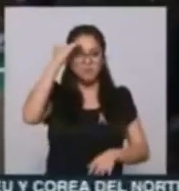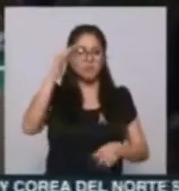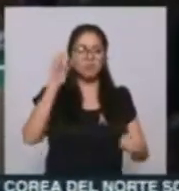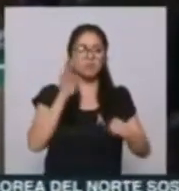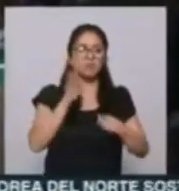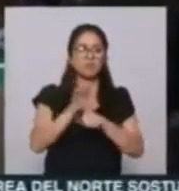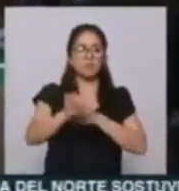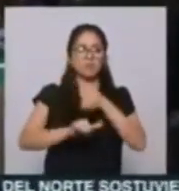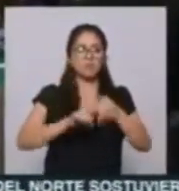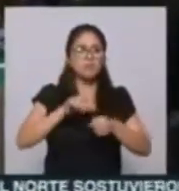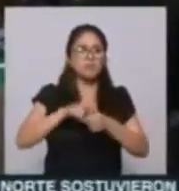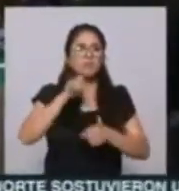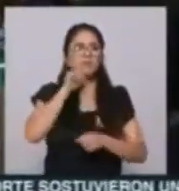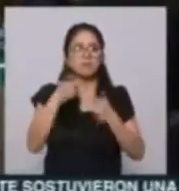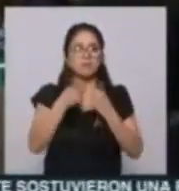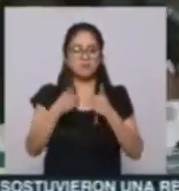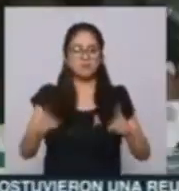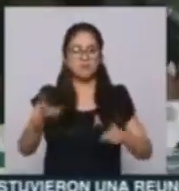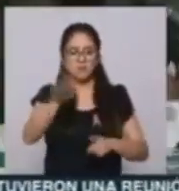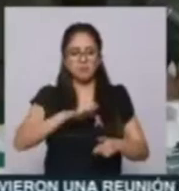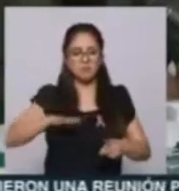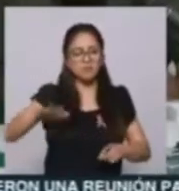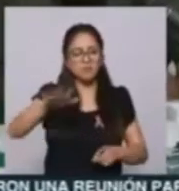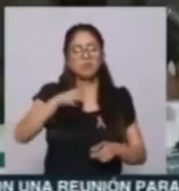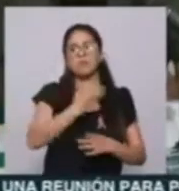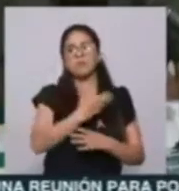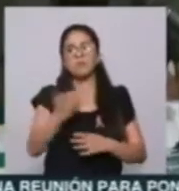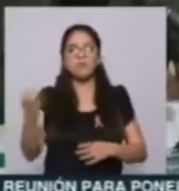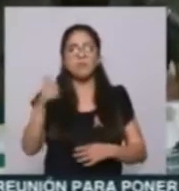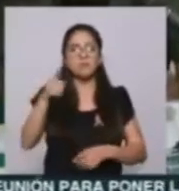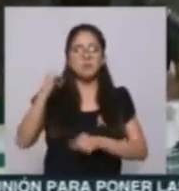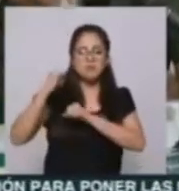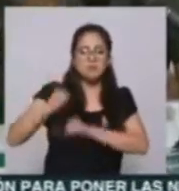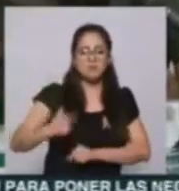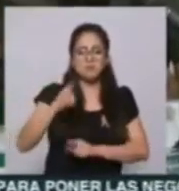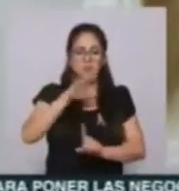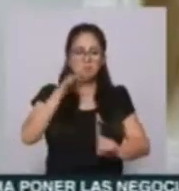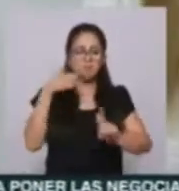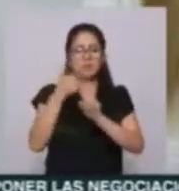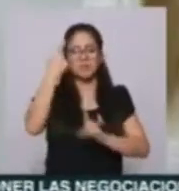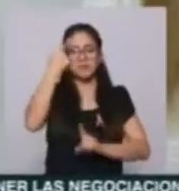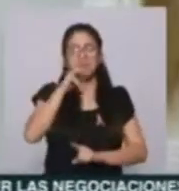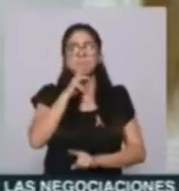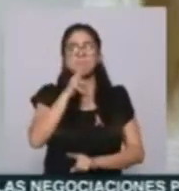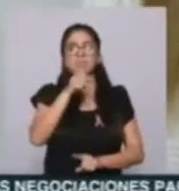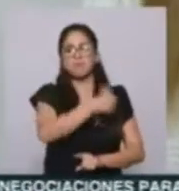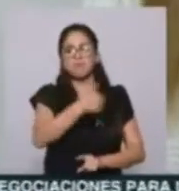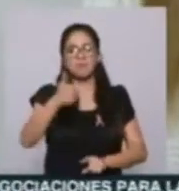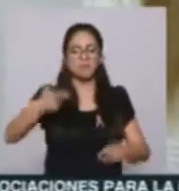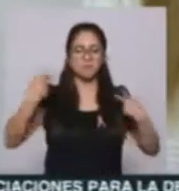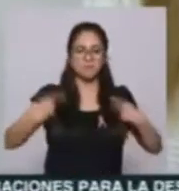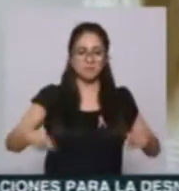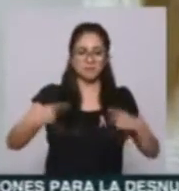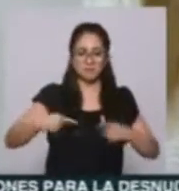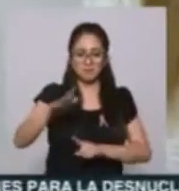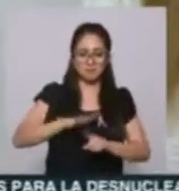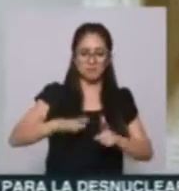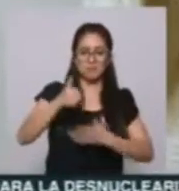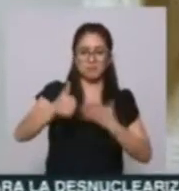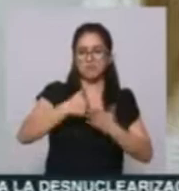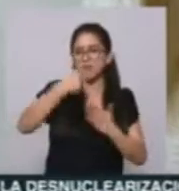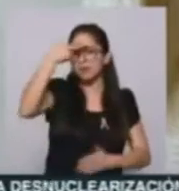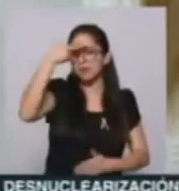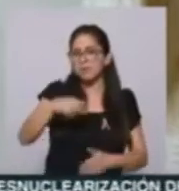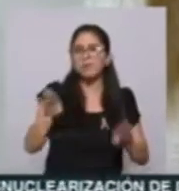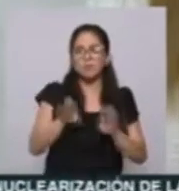y Animal y de Desarrollo Rural que la dependencia a su cargo cumplirá con el objetivo de mejorar las condiciones medioambientales de la capital, previstas